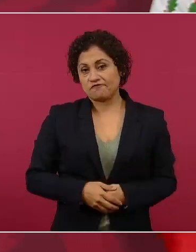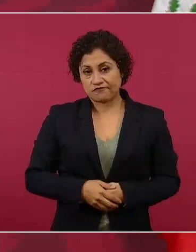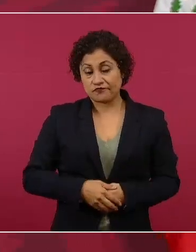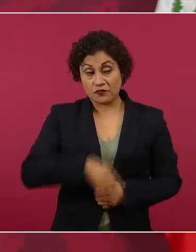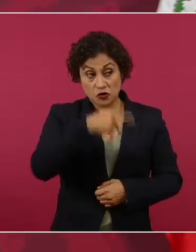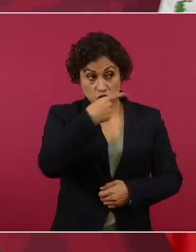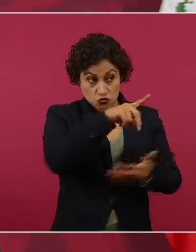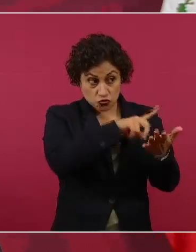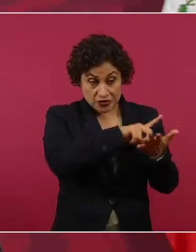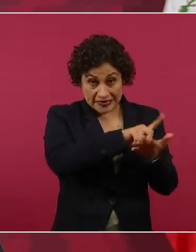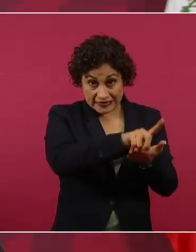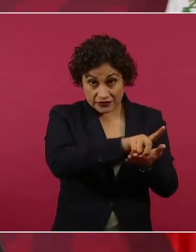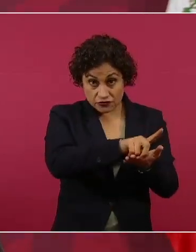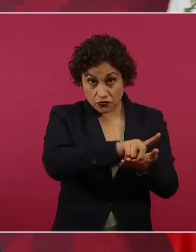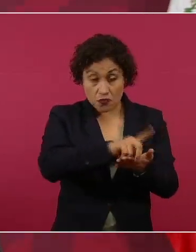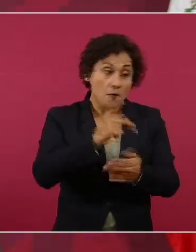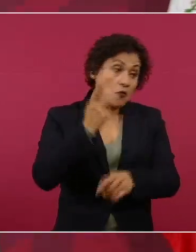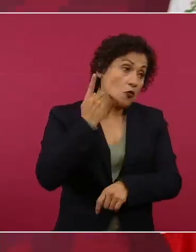ciudadanos, los derechos políticos.